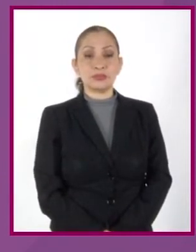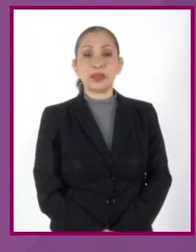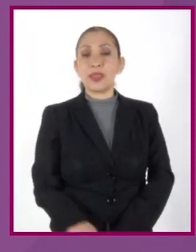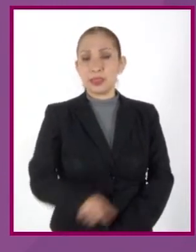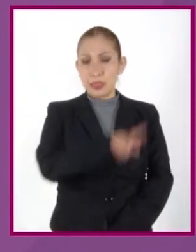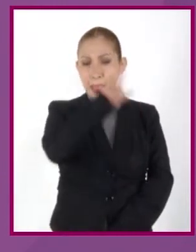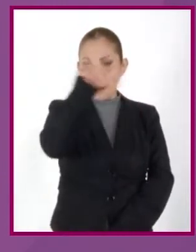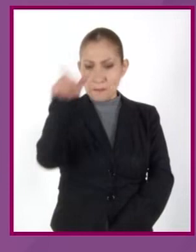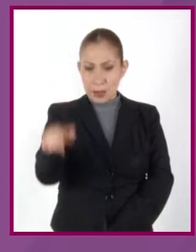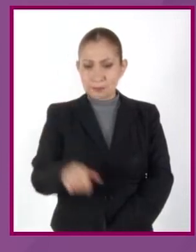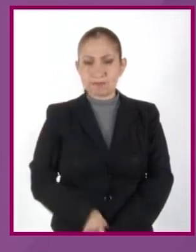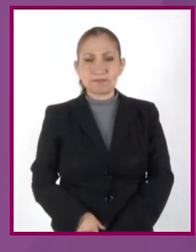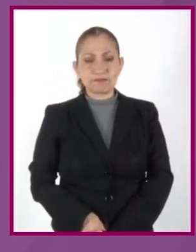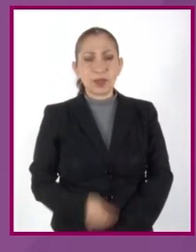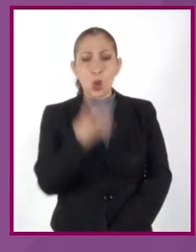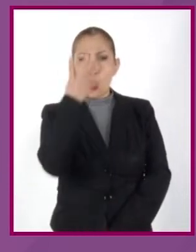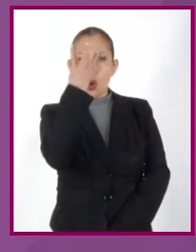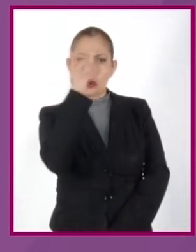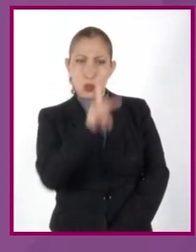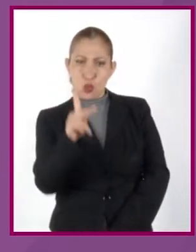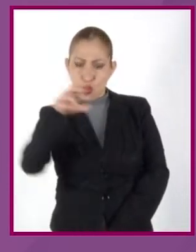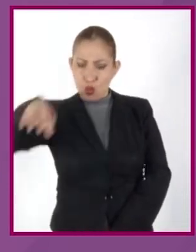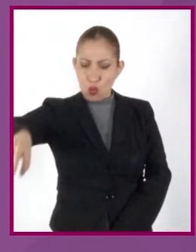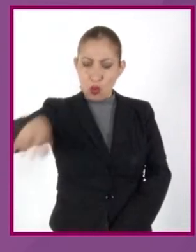Shasa y Mats.